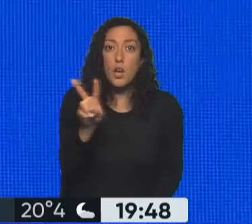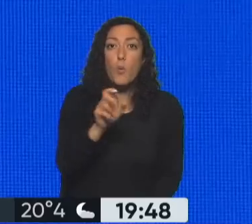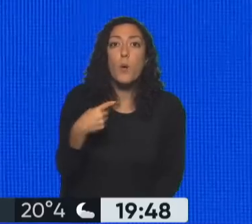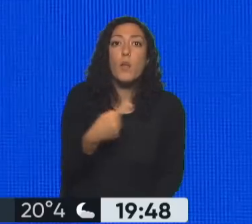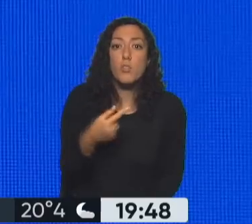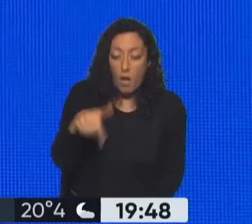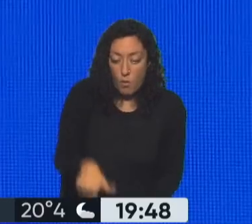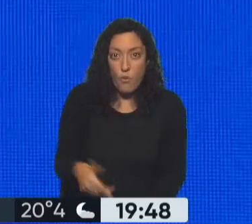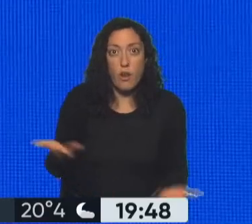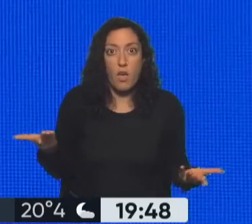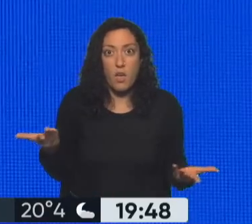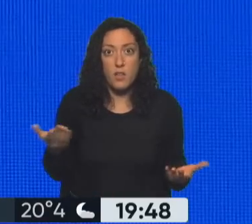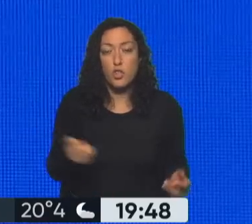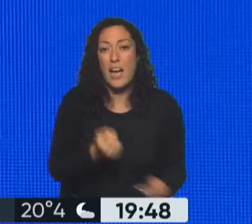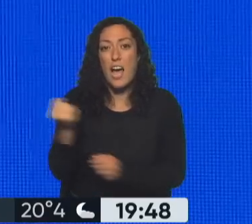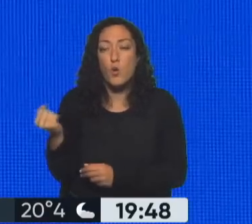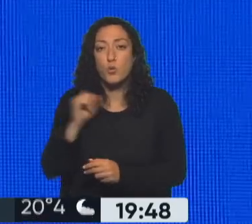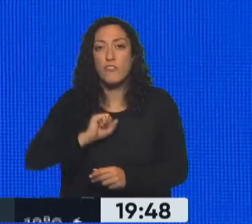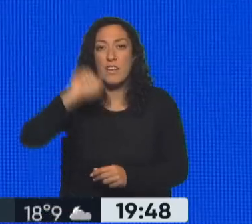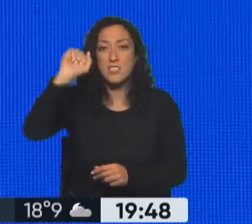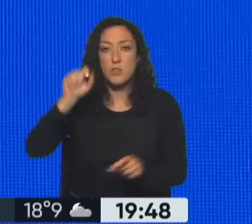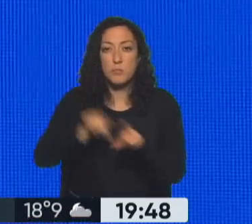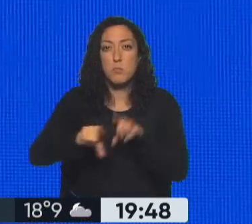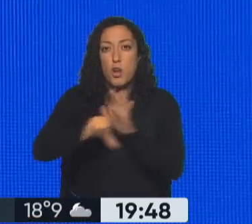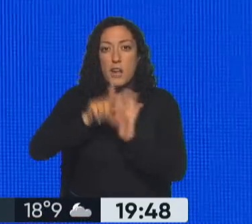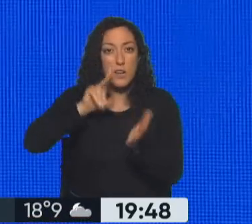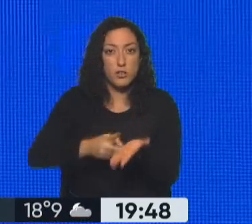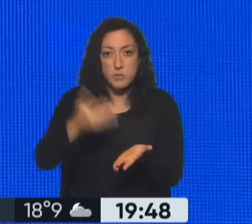¿Qué hace el ajuste por inflación reconocido por ley?